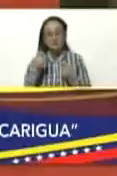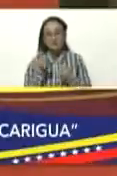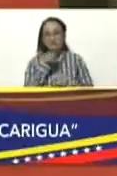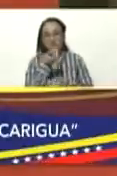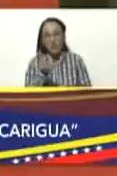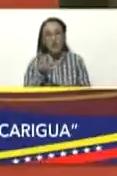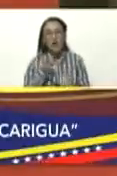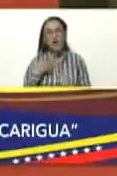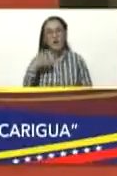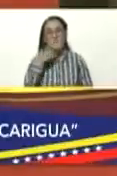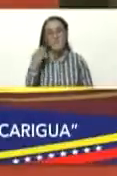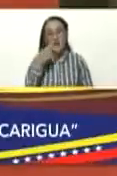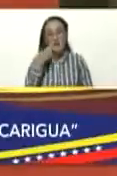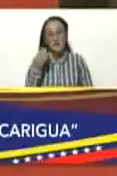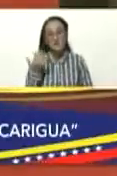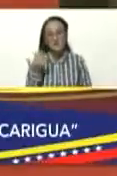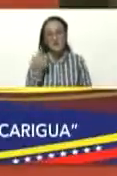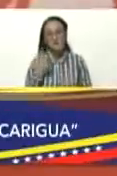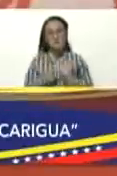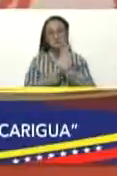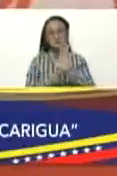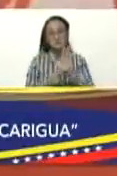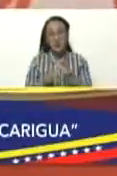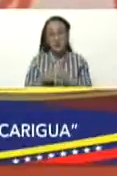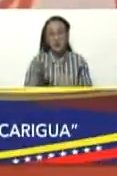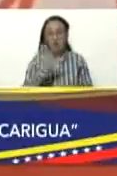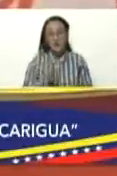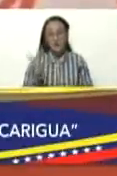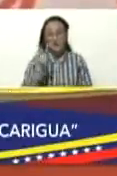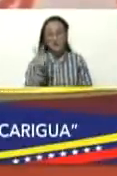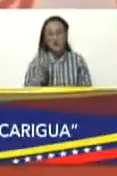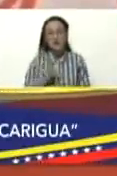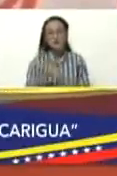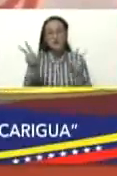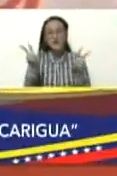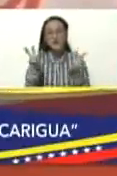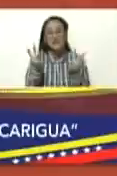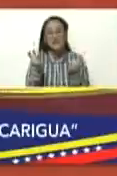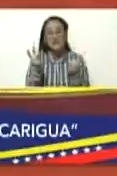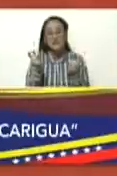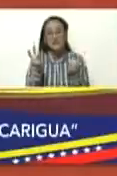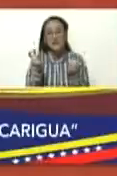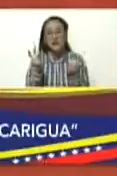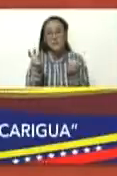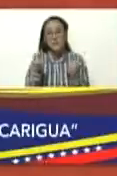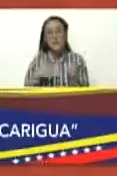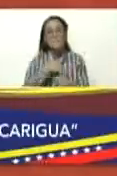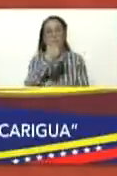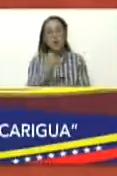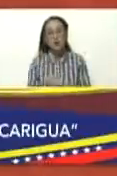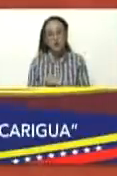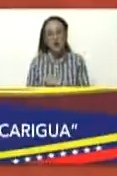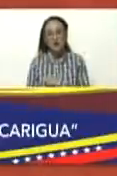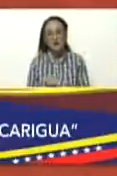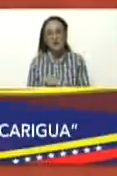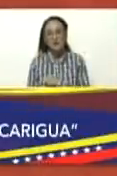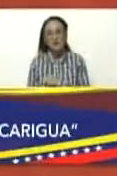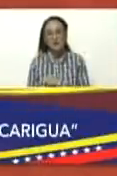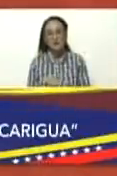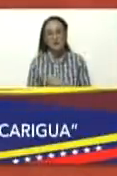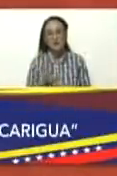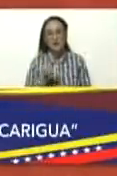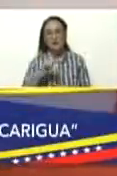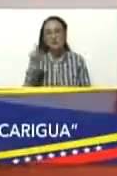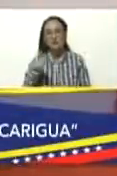así poder dar conocimiento a todo el país en cuanto a cada uno de los proyectos que llevamos enmarcados en la